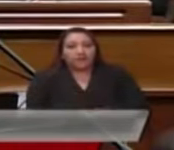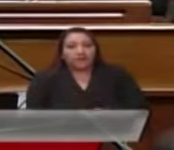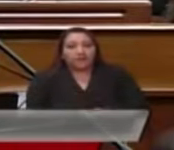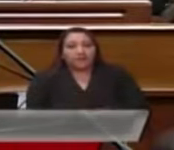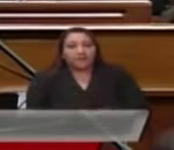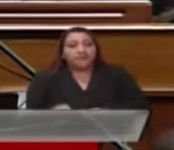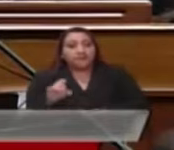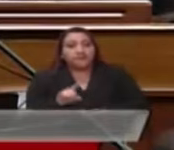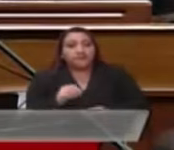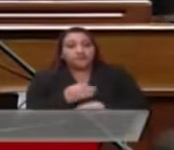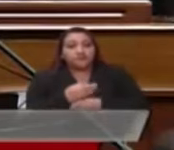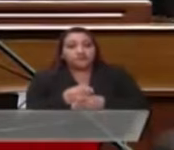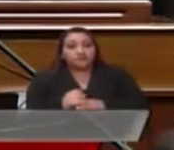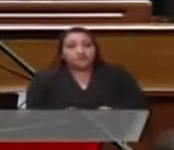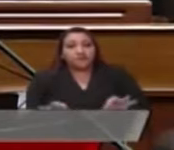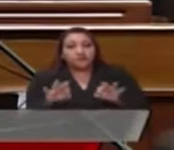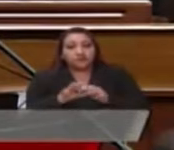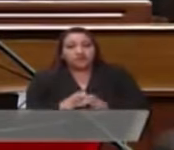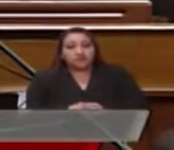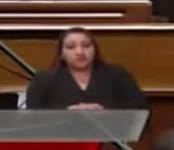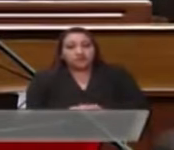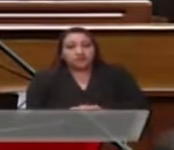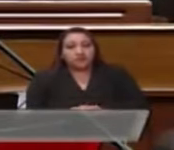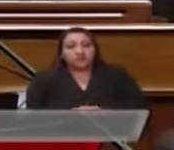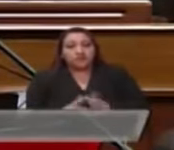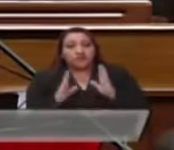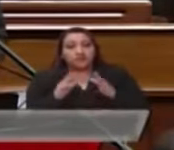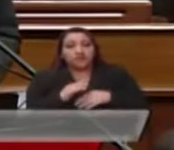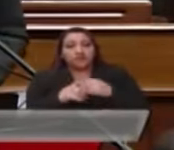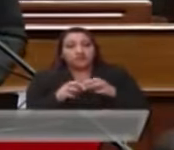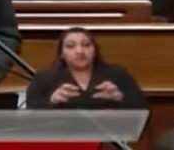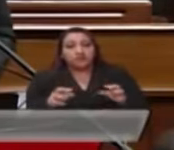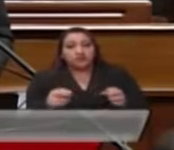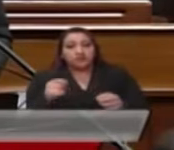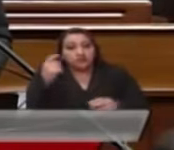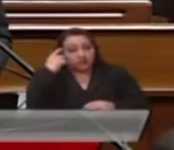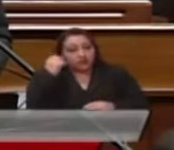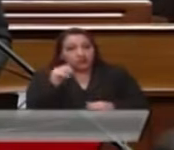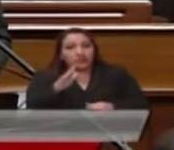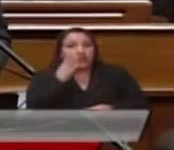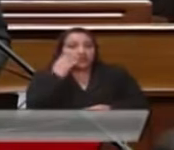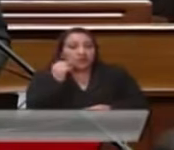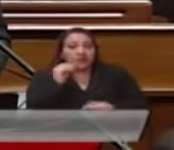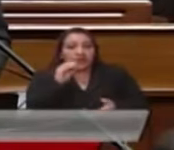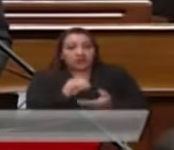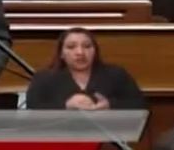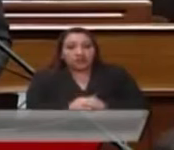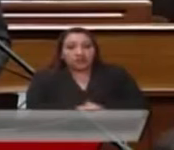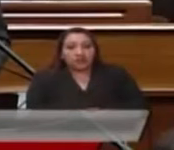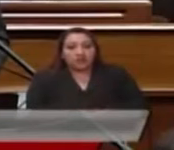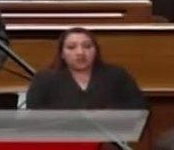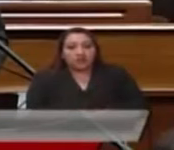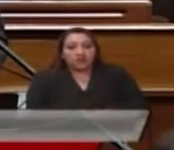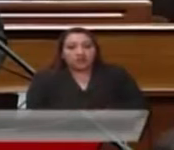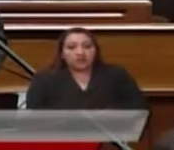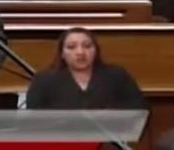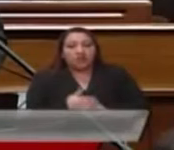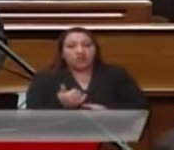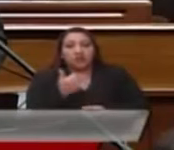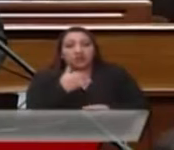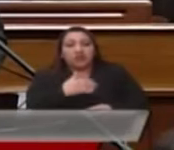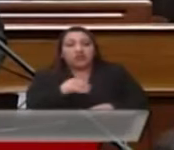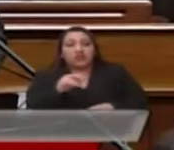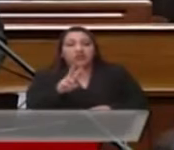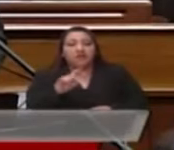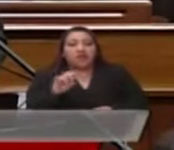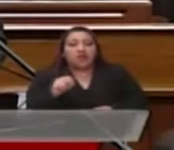que utilizando metodologías adecuadas atiende a esta población considerando su experiencia y contexto, como lo venimos haciendo en el